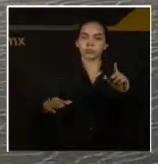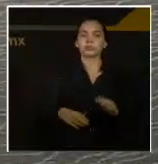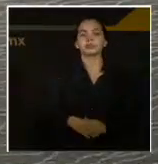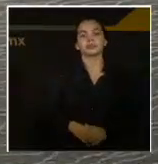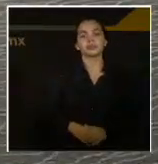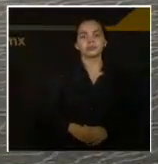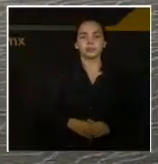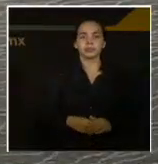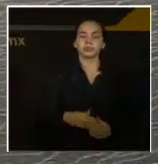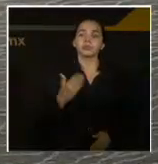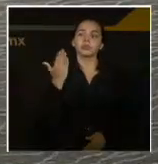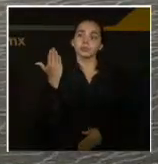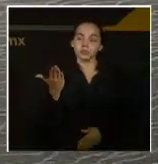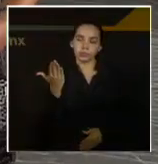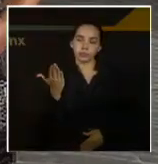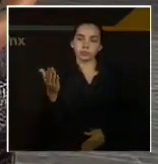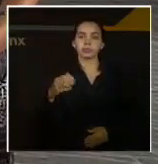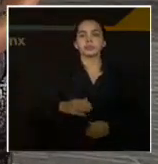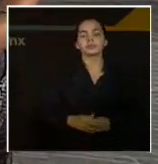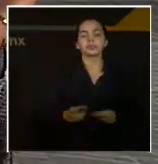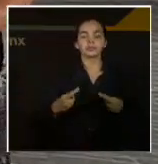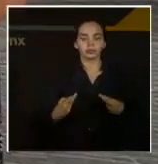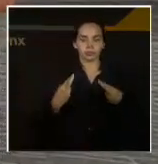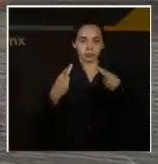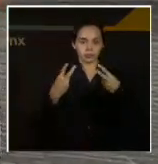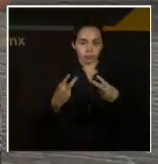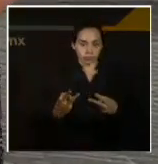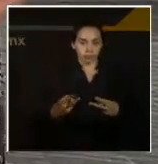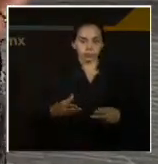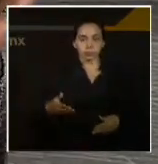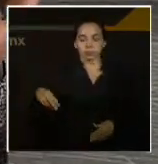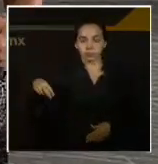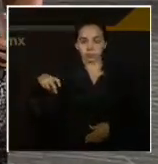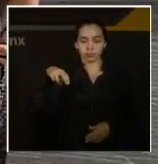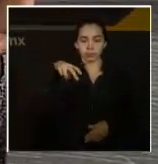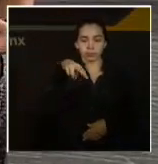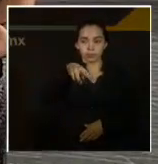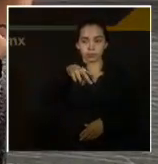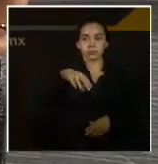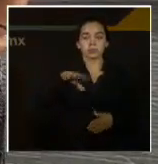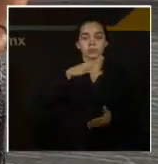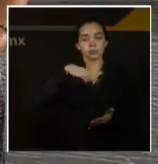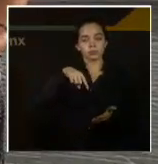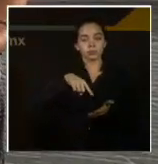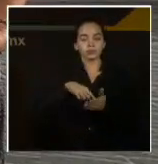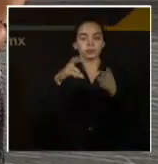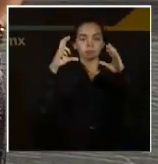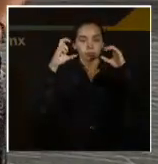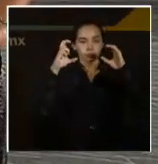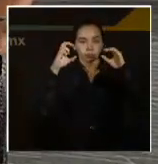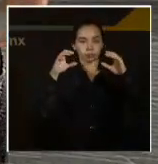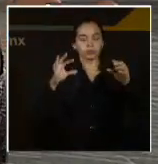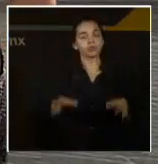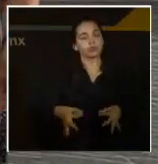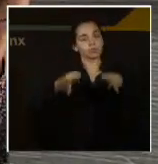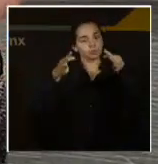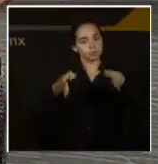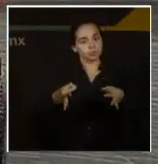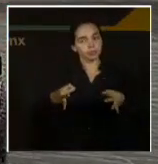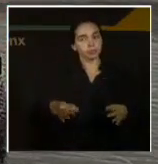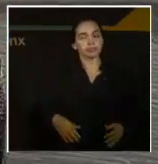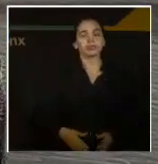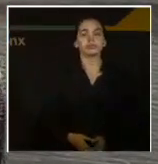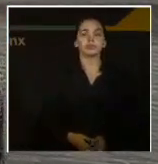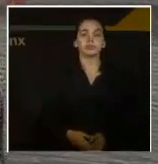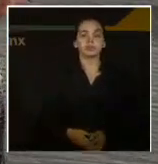a solicitar a los candidatos para que pasen aquí al centro para la foto oficial. Hay que decir que,